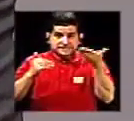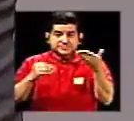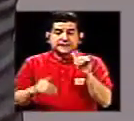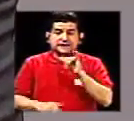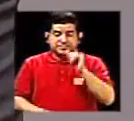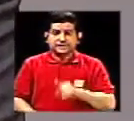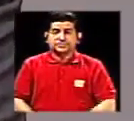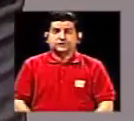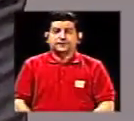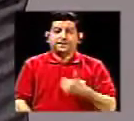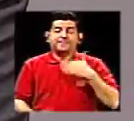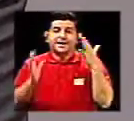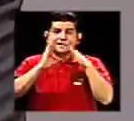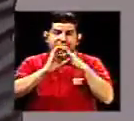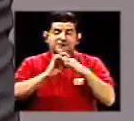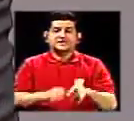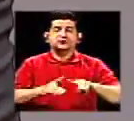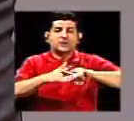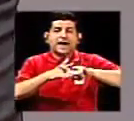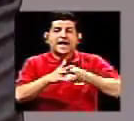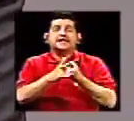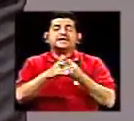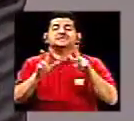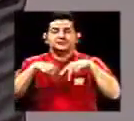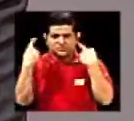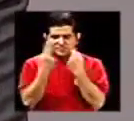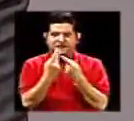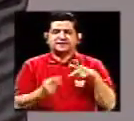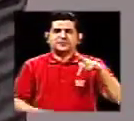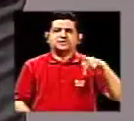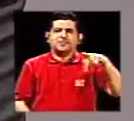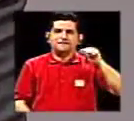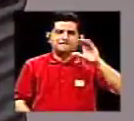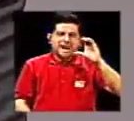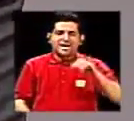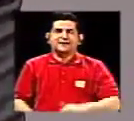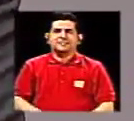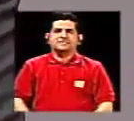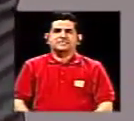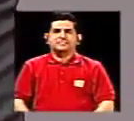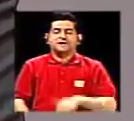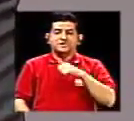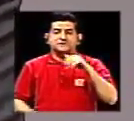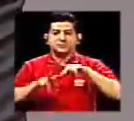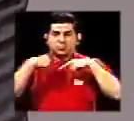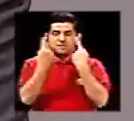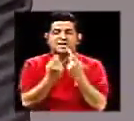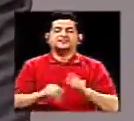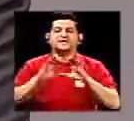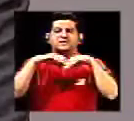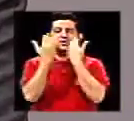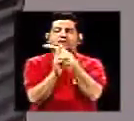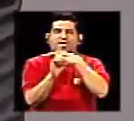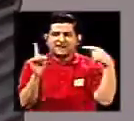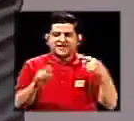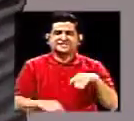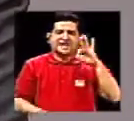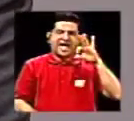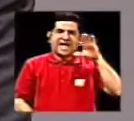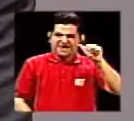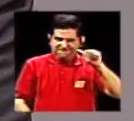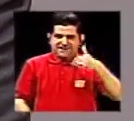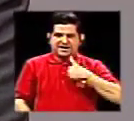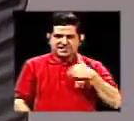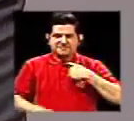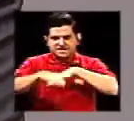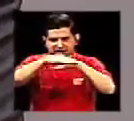también tiene que ver mucho con los orígenes de los partidos. El PAC es un partido que se ha sacrificado de clase media, y no podemos negar que el Frente Amplio